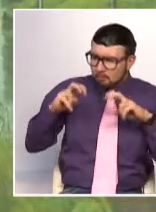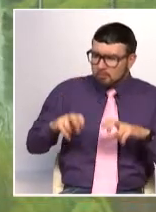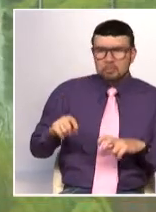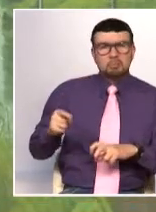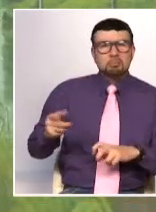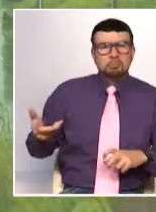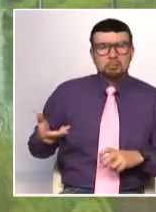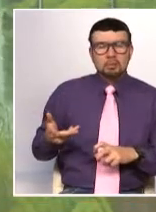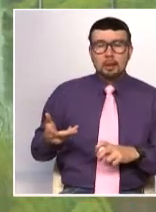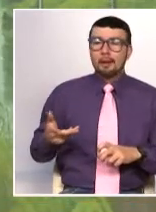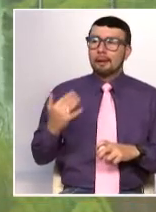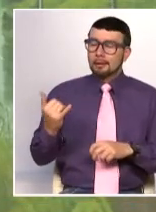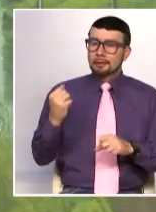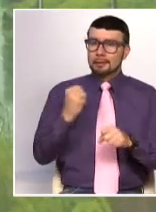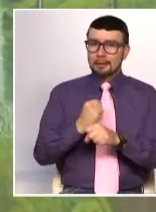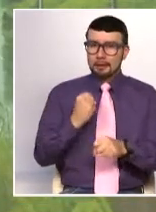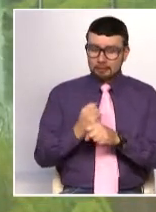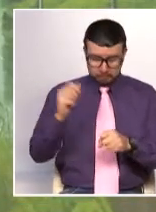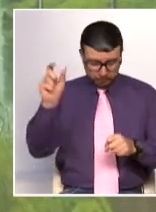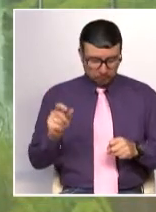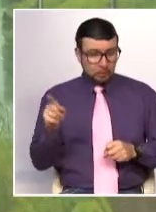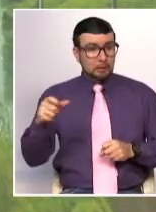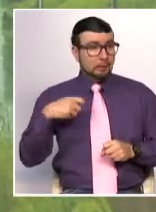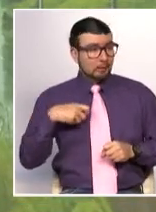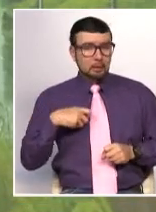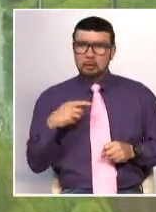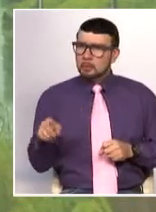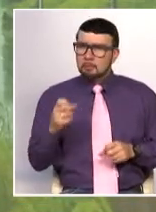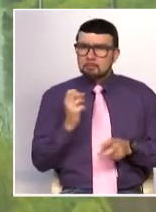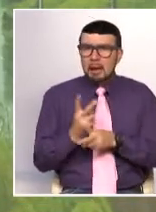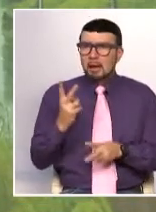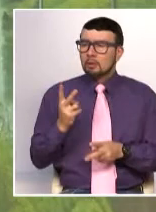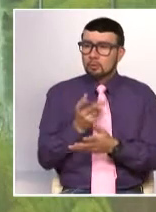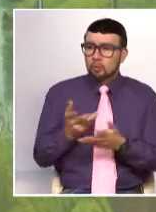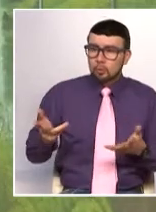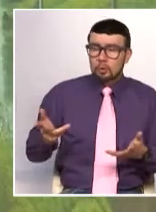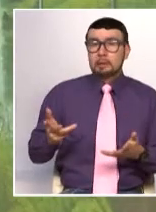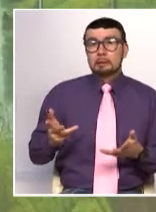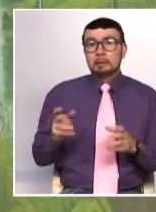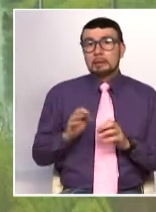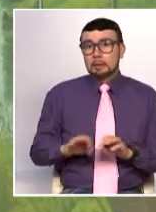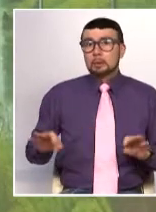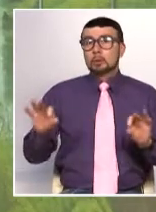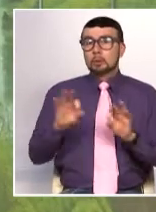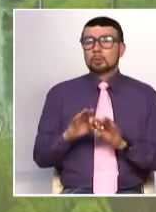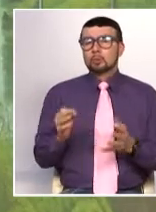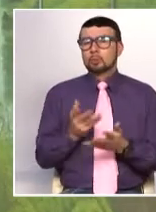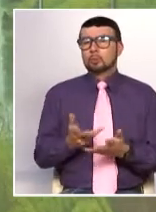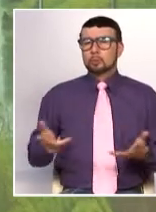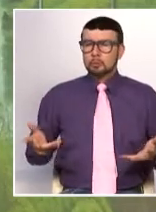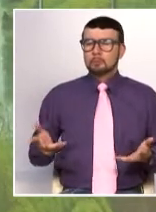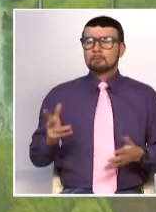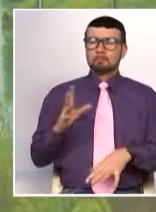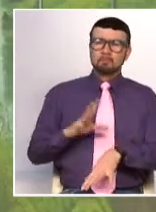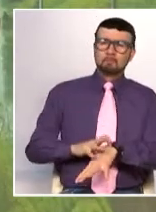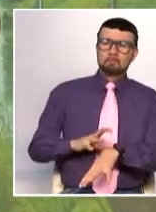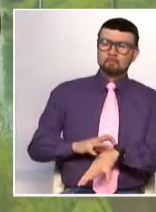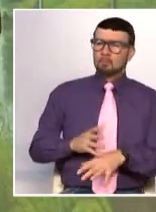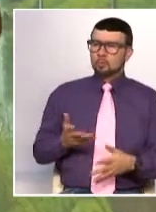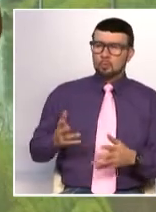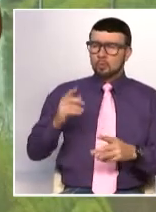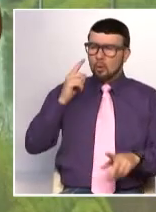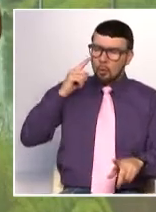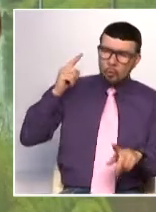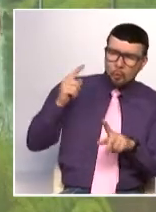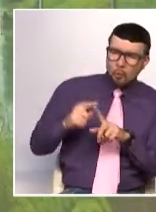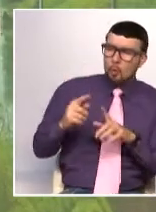el trabajo que tenga un paciente cierto los riesgos exposición 'la es son muy importantes en el contexto clínico y en cómo vamos a enfocar cualquier